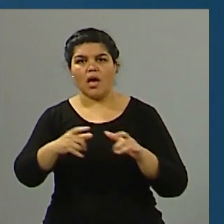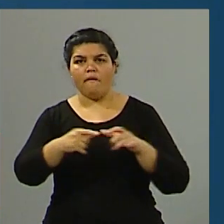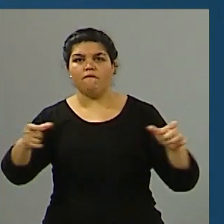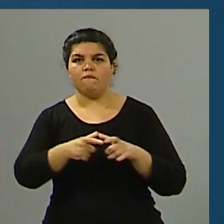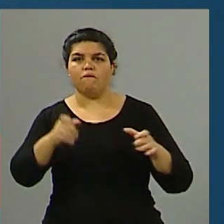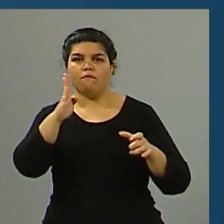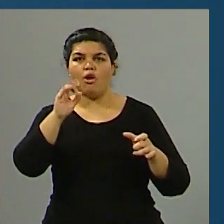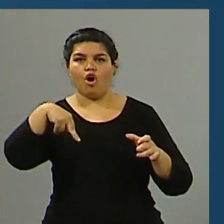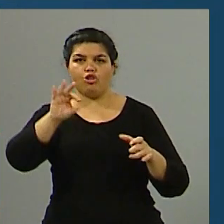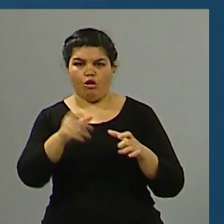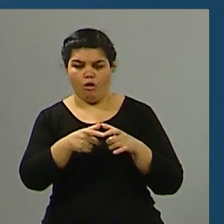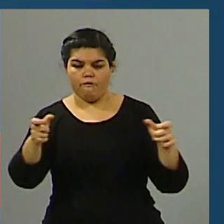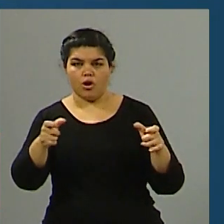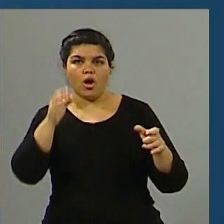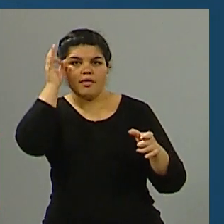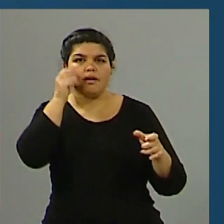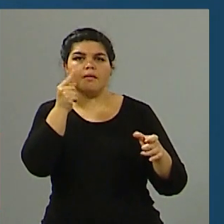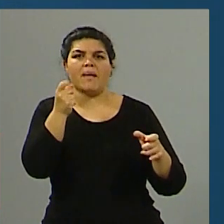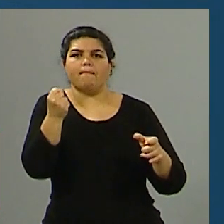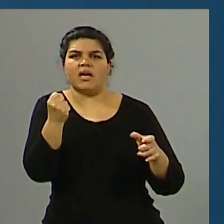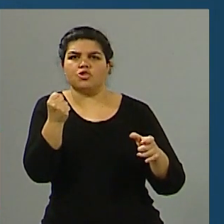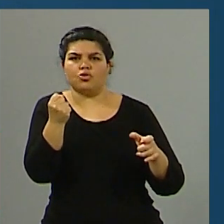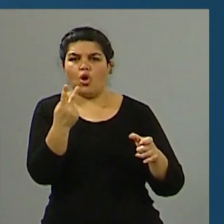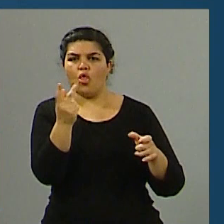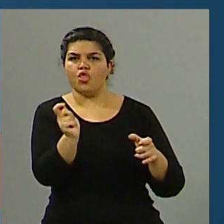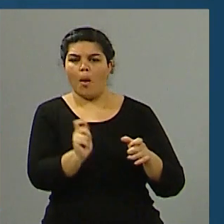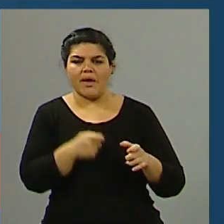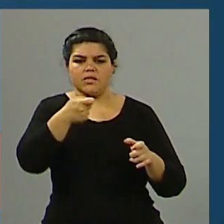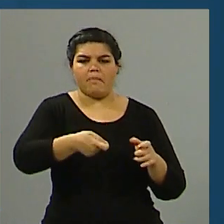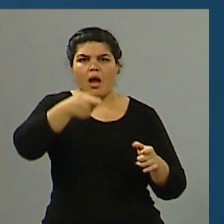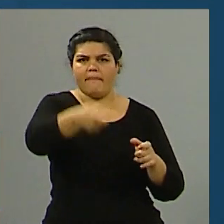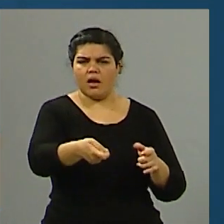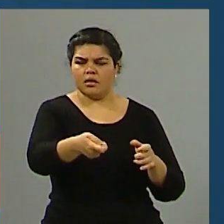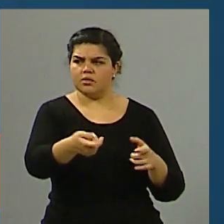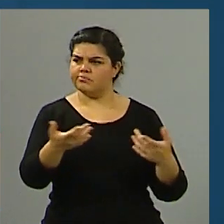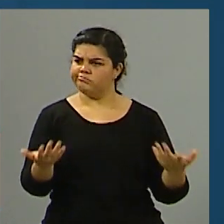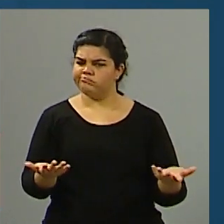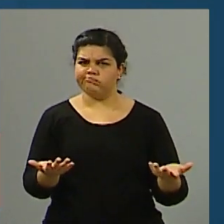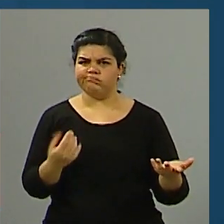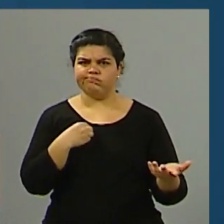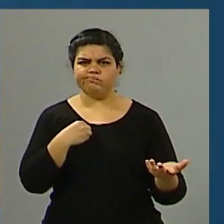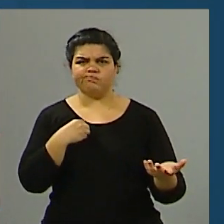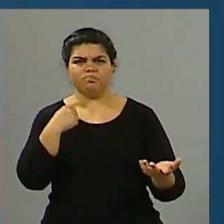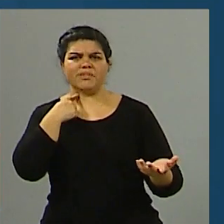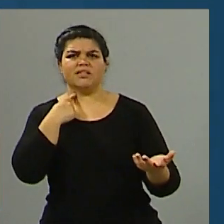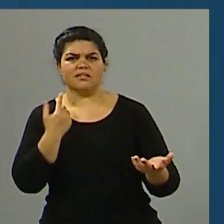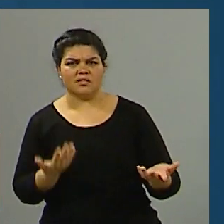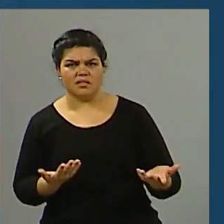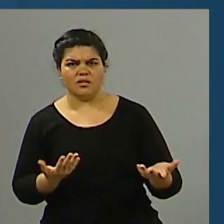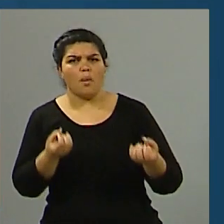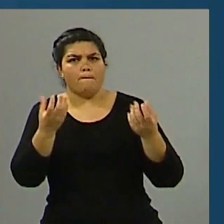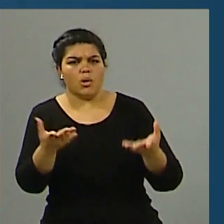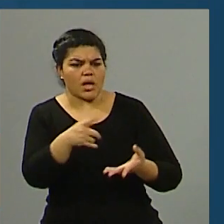2 meses. La verdad que entendemos que toda la gente que trabaja, todos perdieron